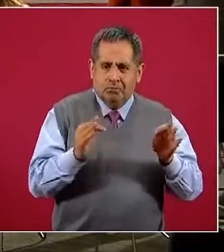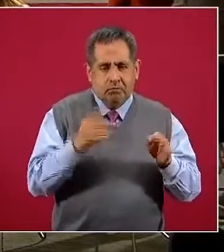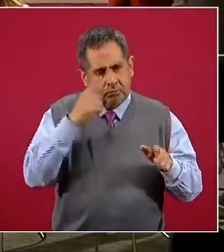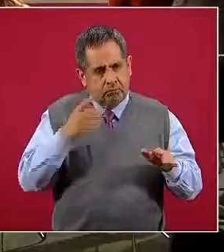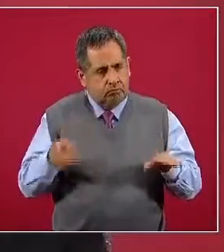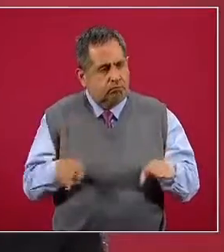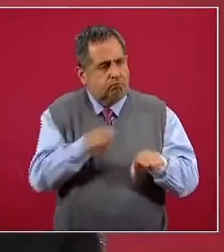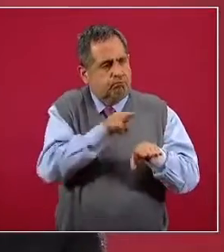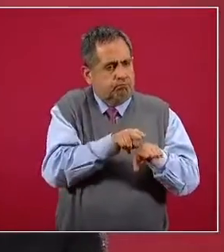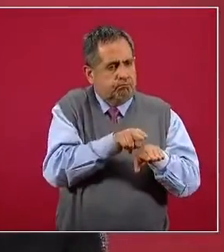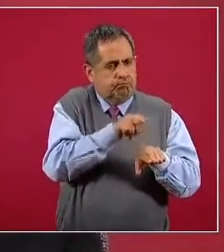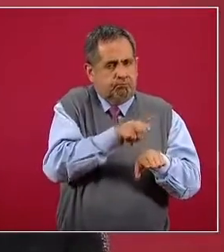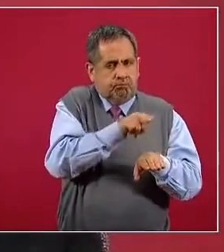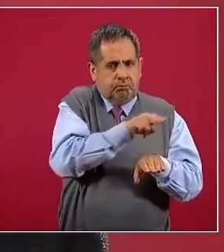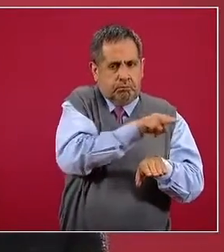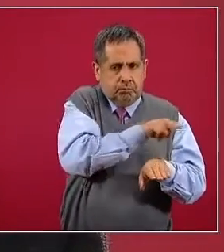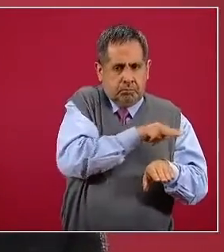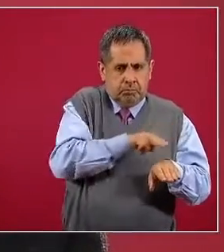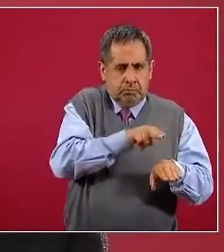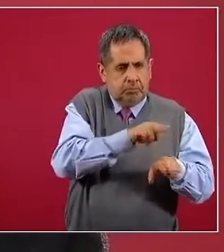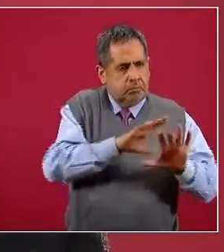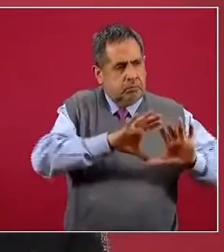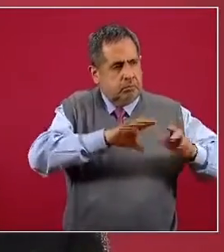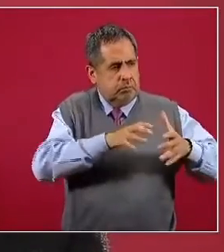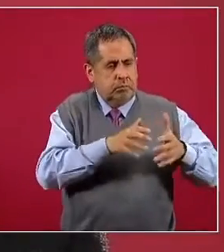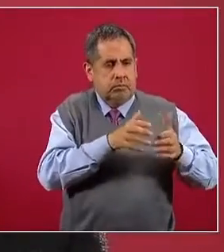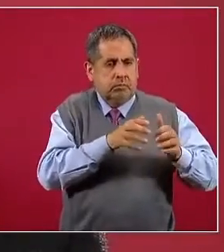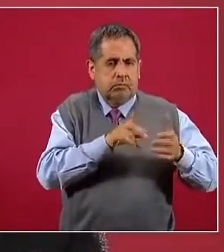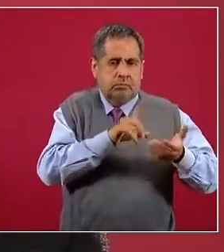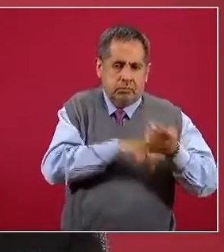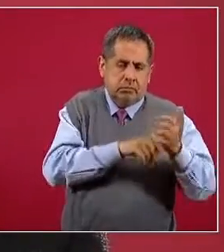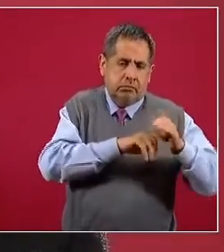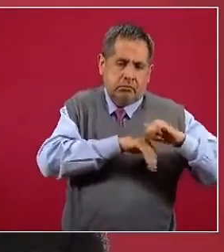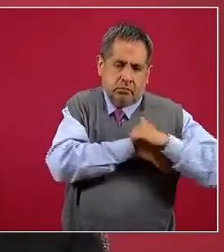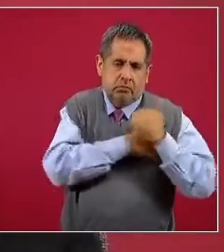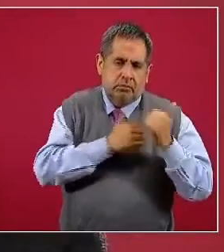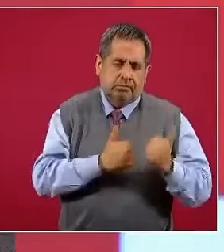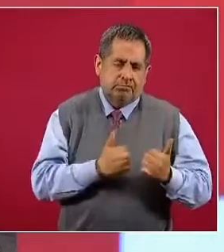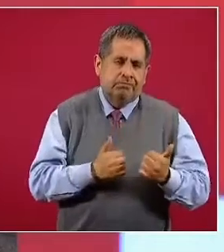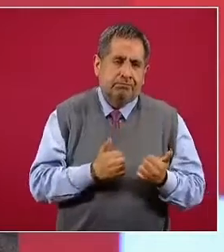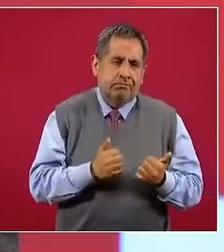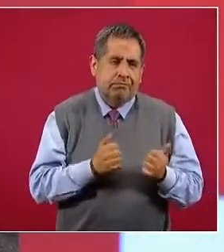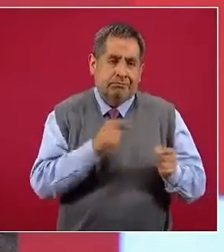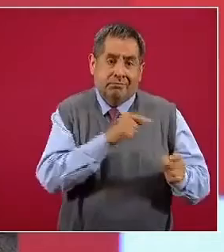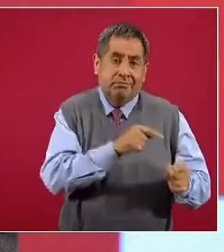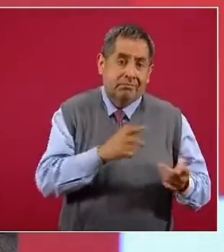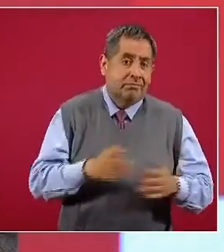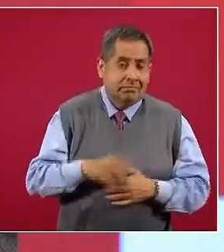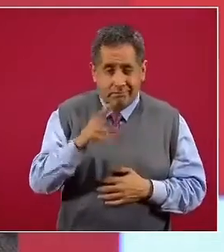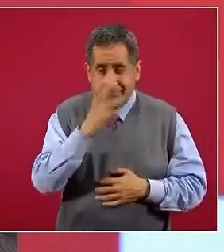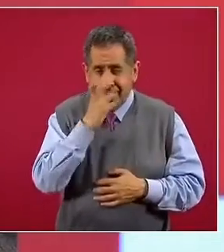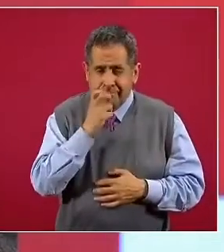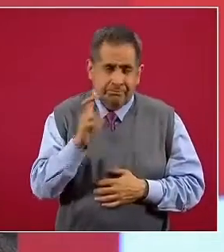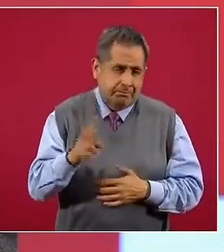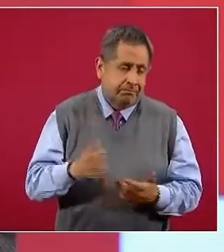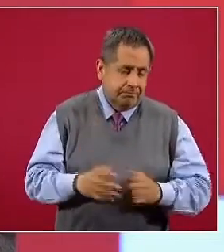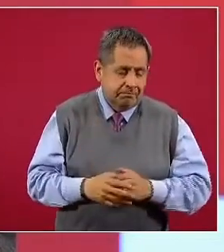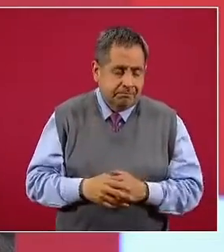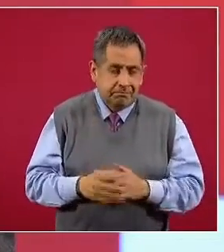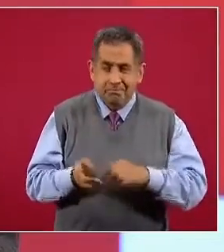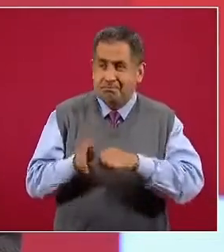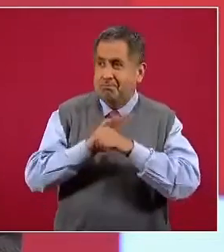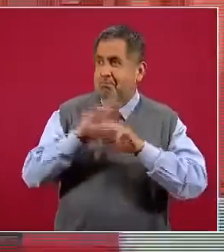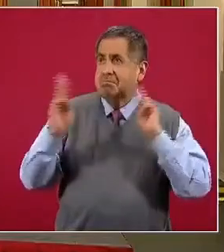es muy triste. Es triste que mueran las personas, es triste que haya una epidemia, es triste que haya una pandemia que ha afectado a toda la humanidad,